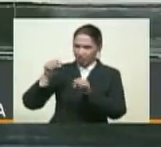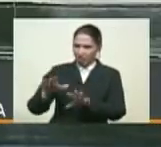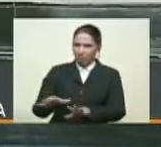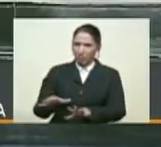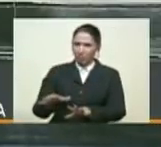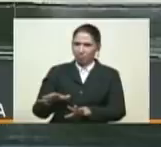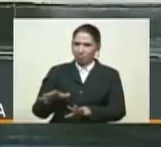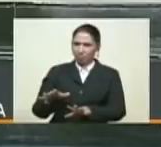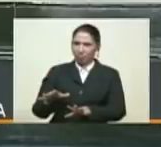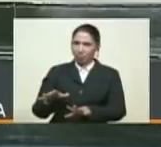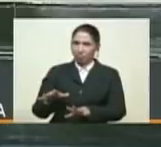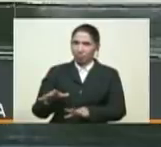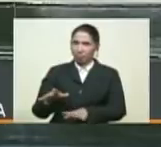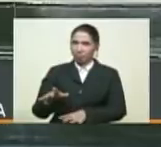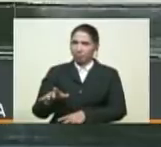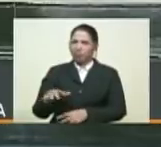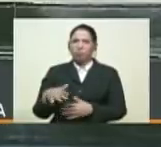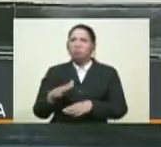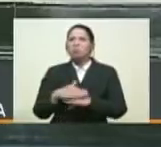porque me lo dicen.